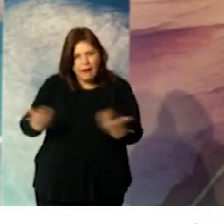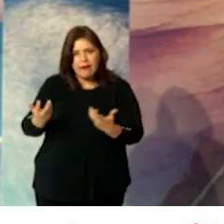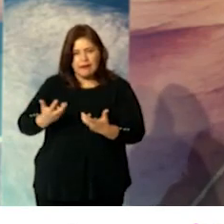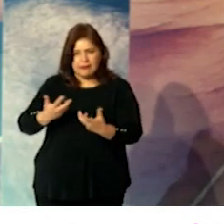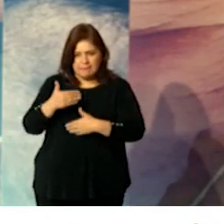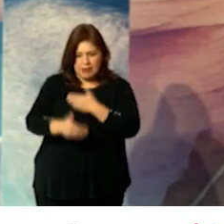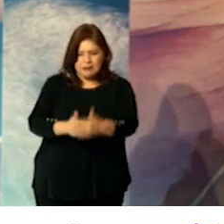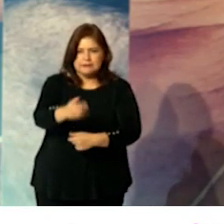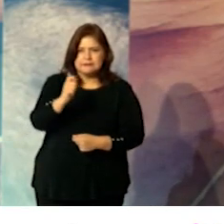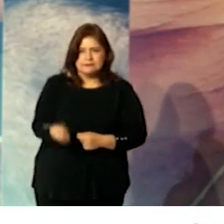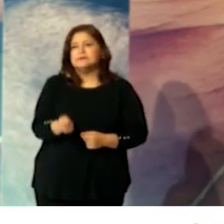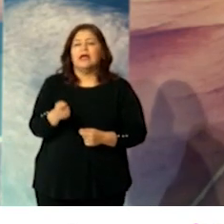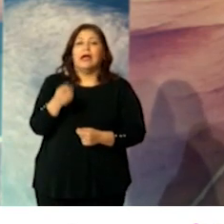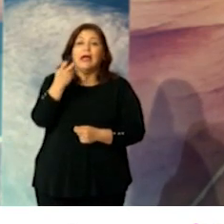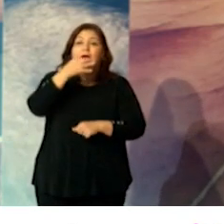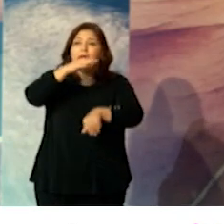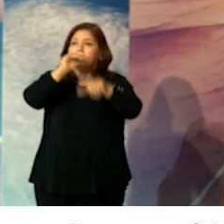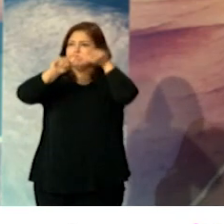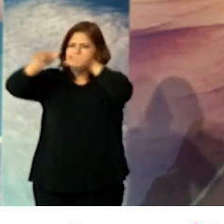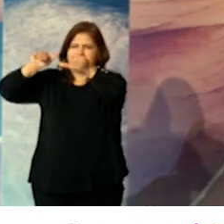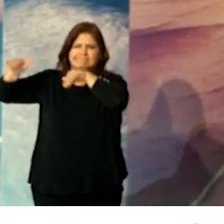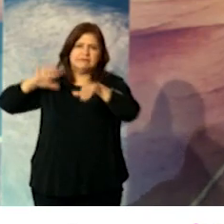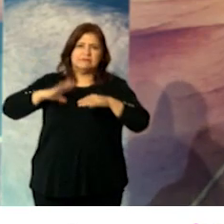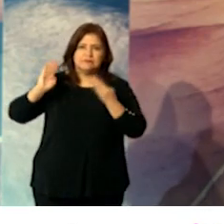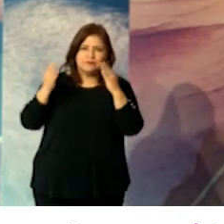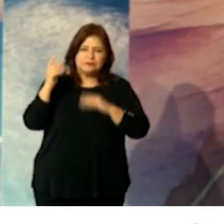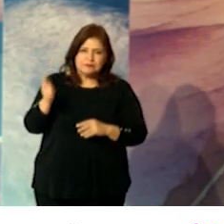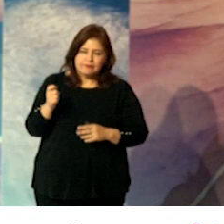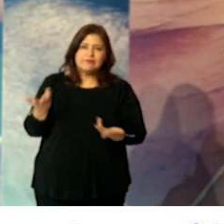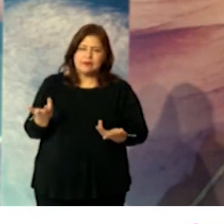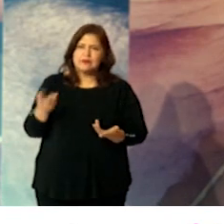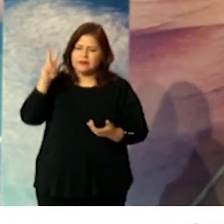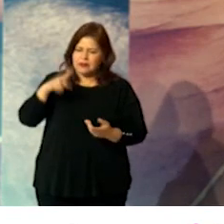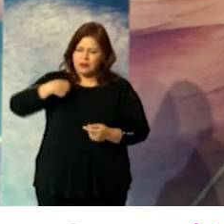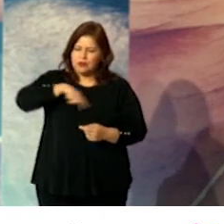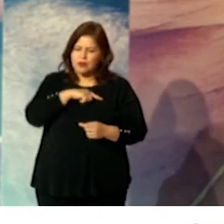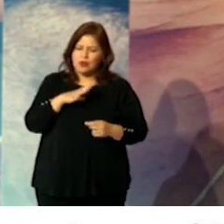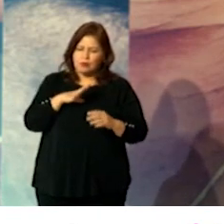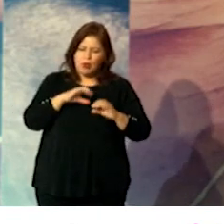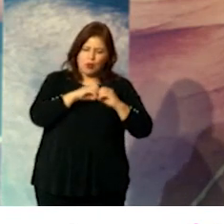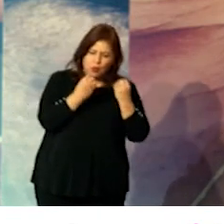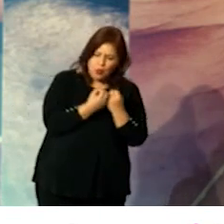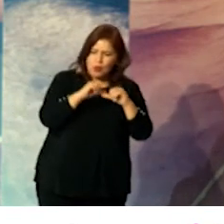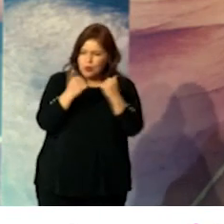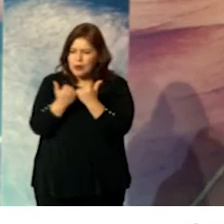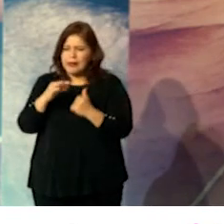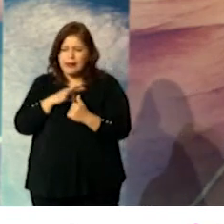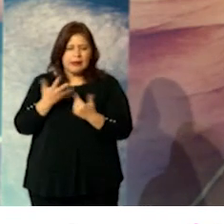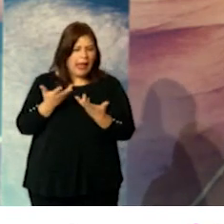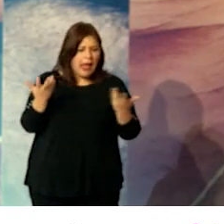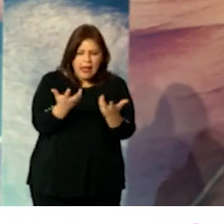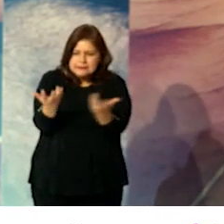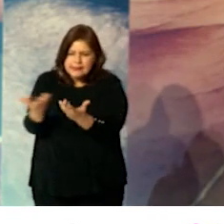una llamada mundial, ¿no? Que es nosotros que estamos en las organizaciones, qué espacios estamos creando para